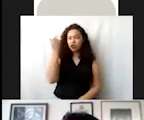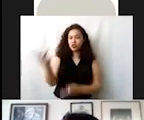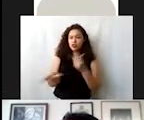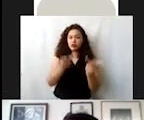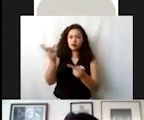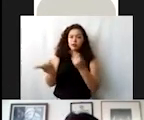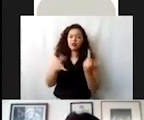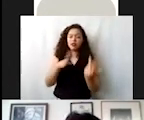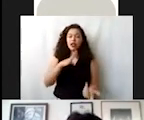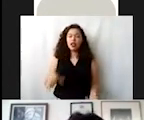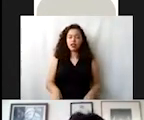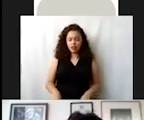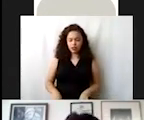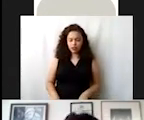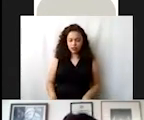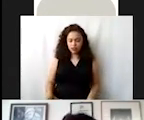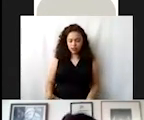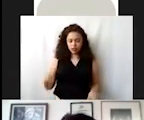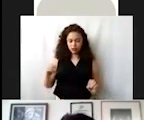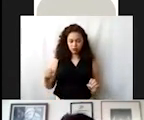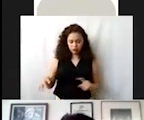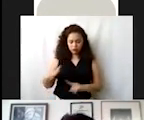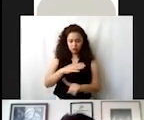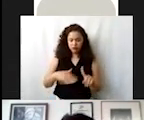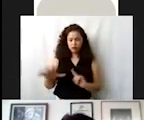preguntas o alguna situación.